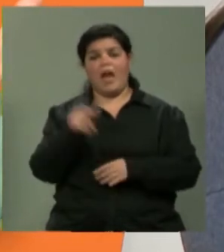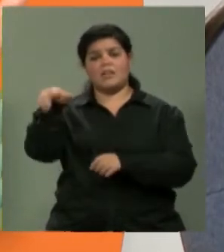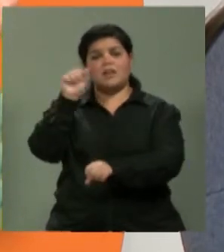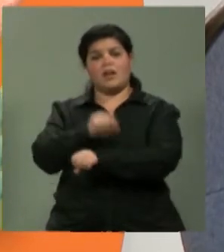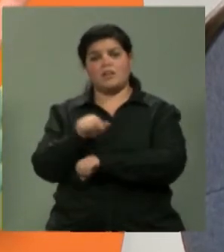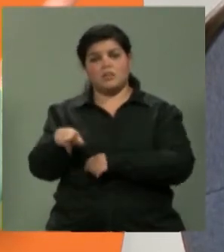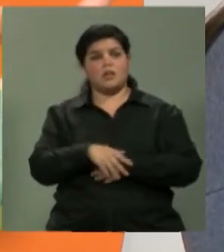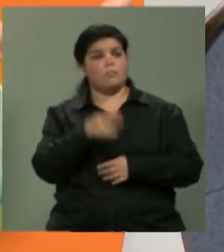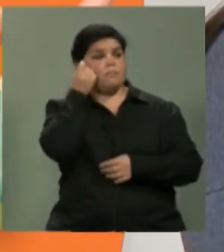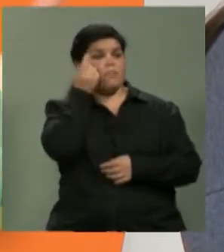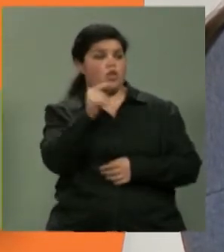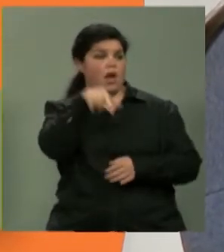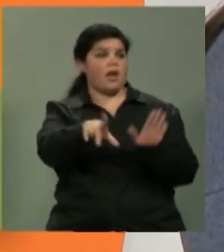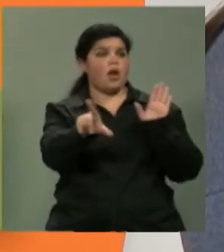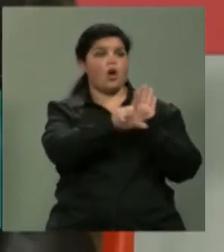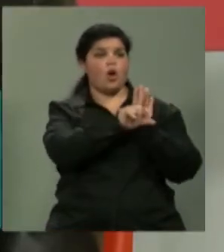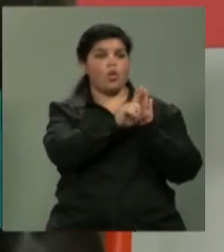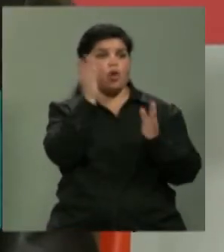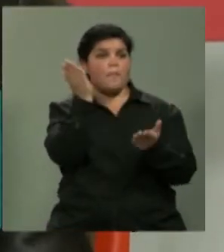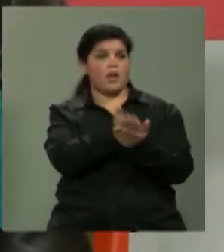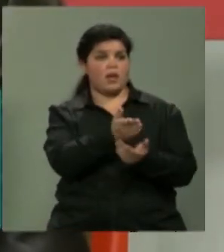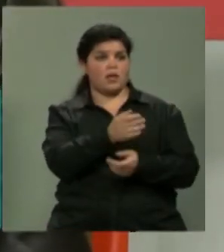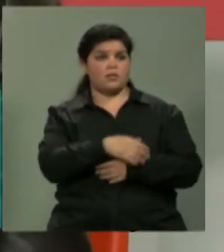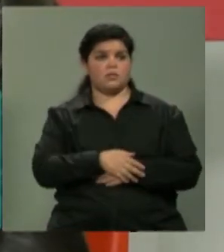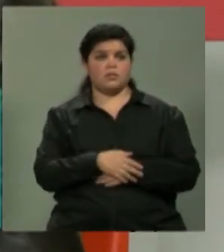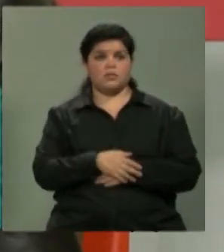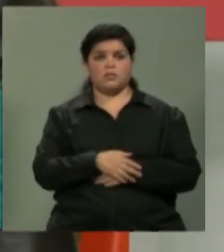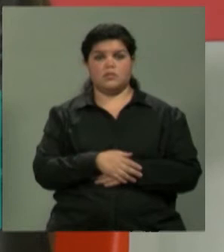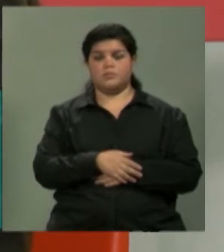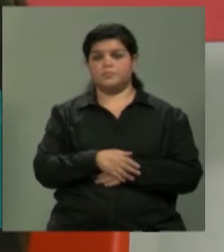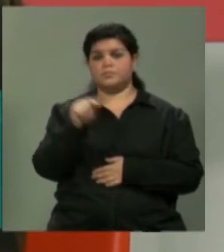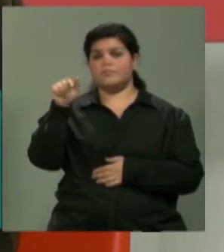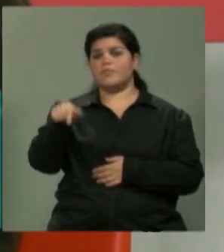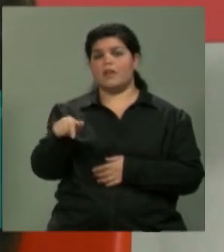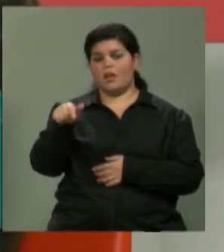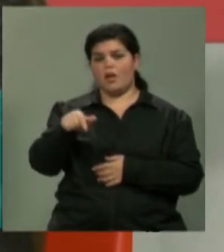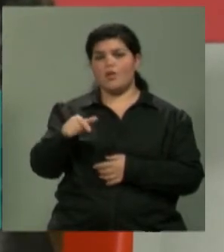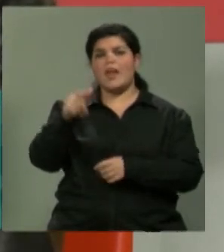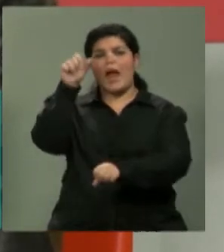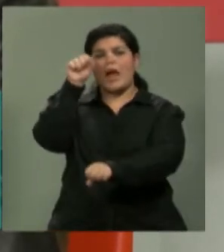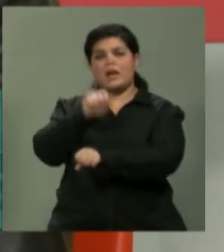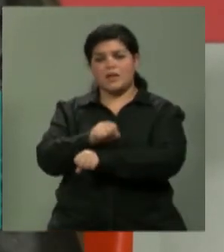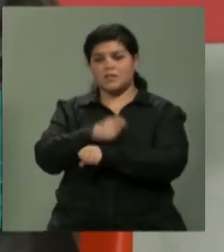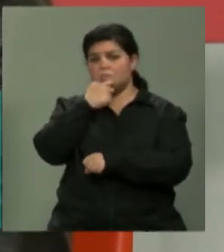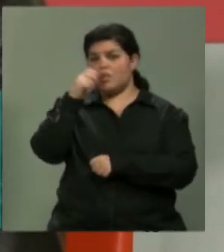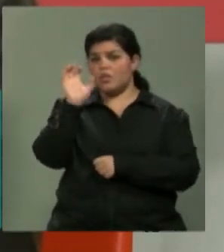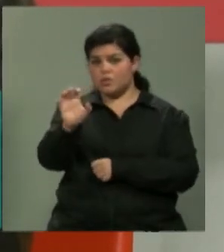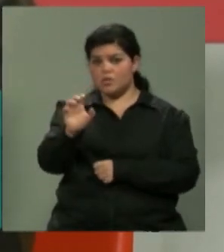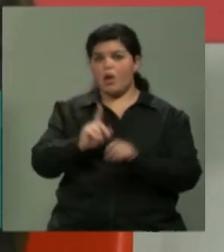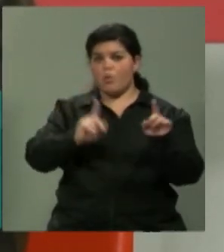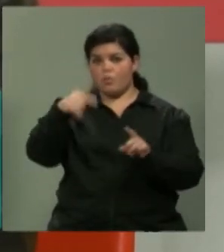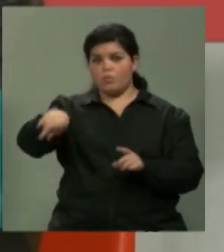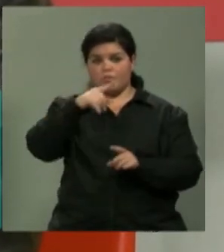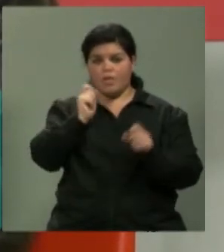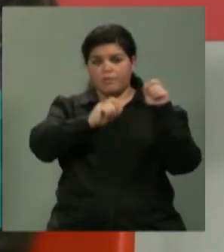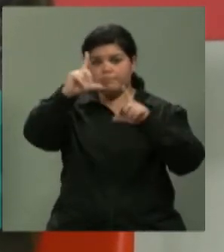también lo que dice el Código Penal. Sí, un código penal que hoy ha llevado a que las cárceles en nuestra provincia, si ustedes se fijan las estadísticas